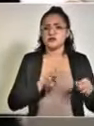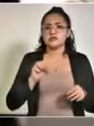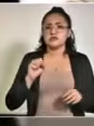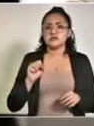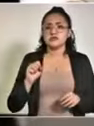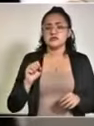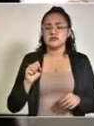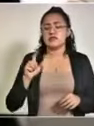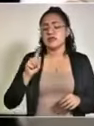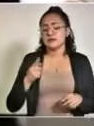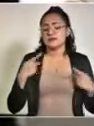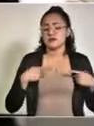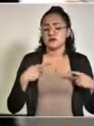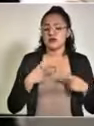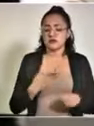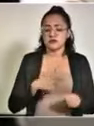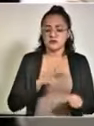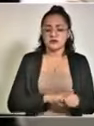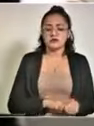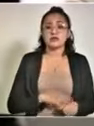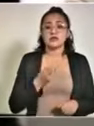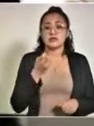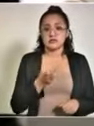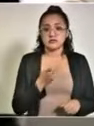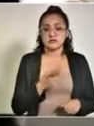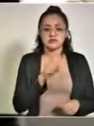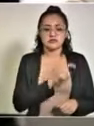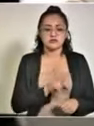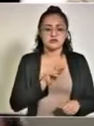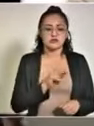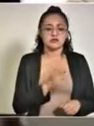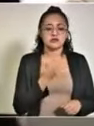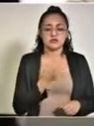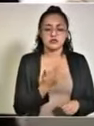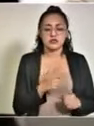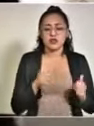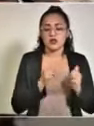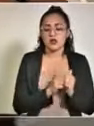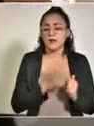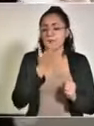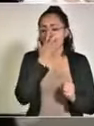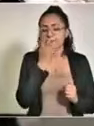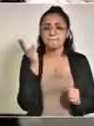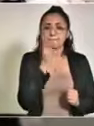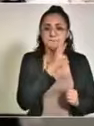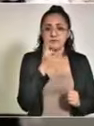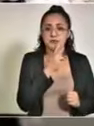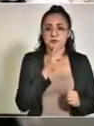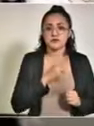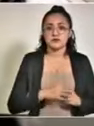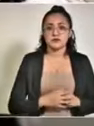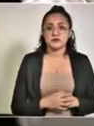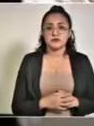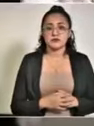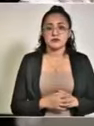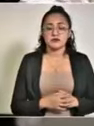pacientes hospitalizados y de estos, 187 con apoyo mecánico